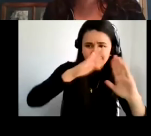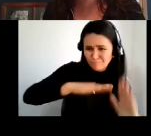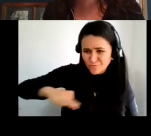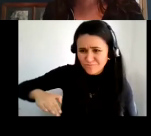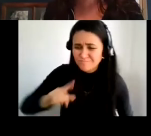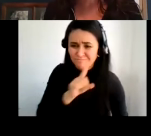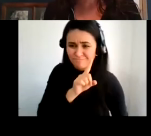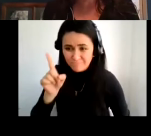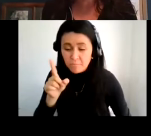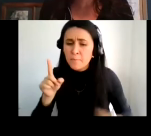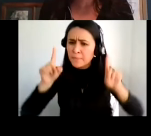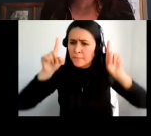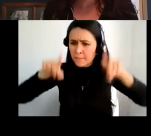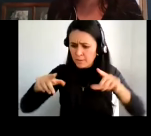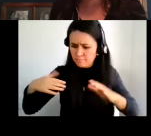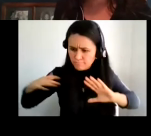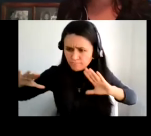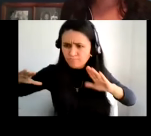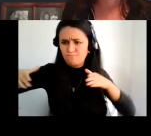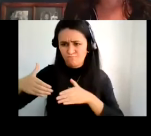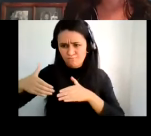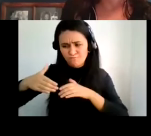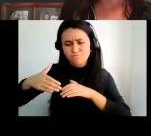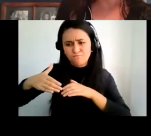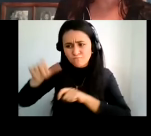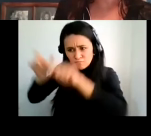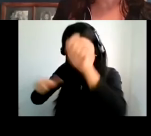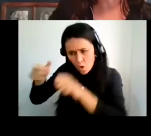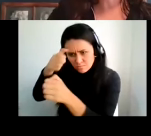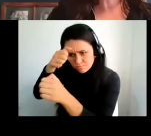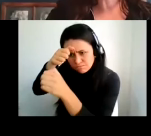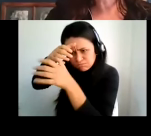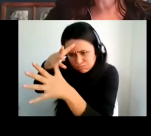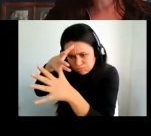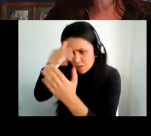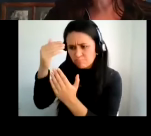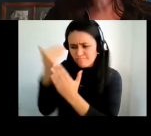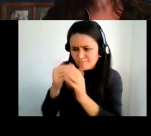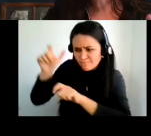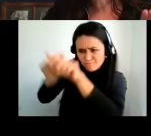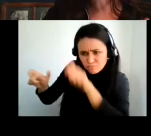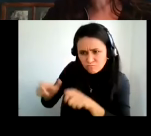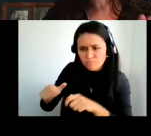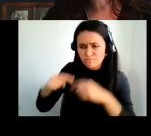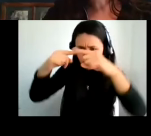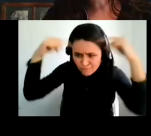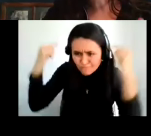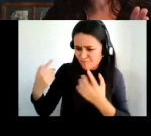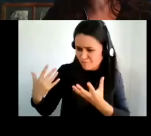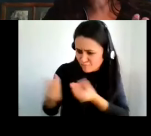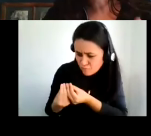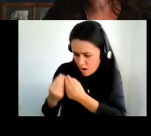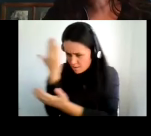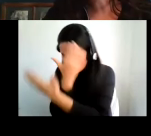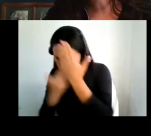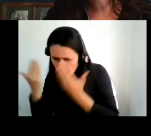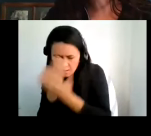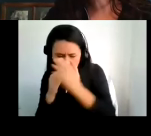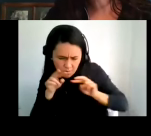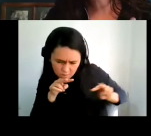hemos hecho con las colegas de género del equipo interprogramático que tenemos, nos damos cuenta también que son este grupo